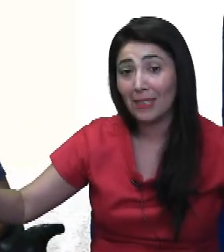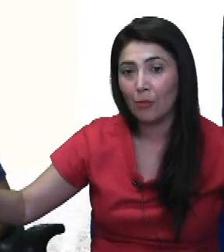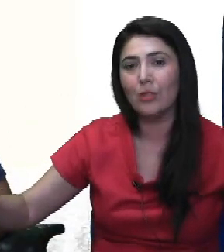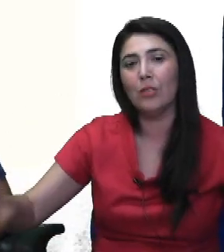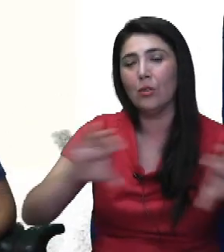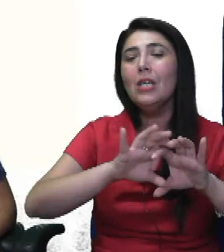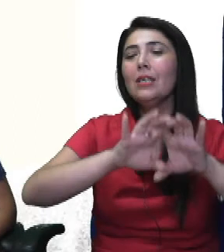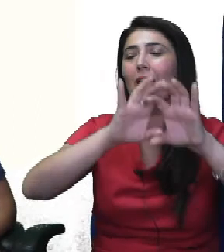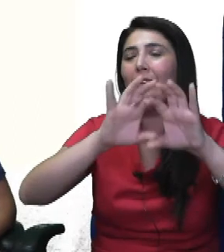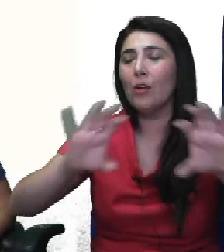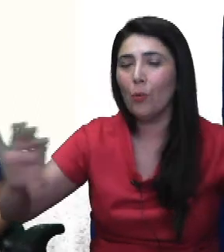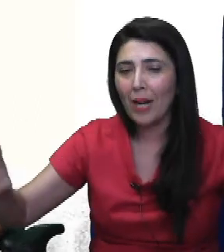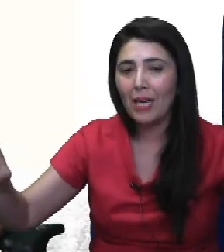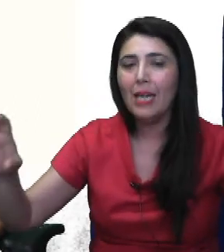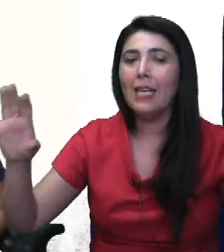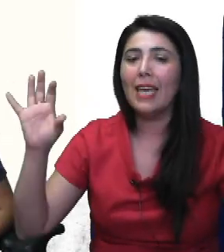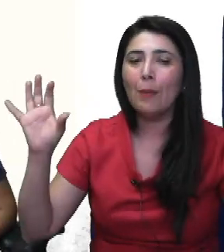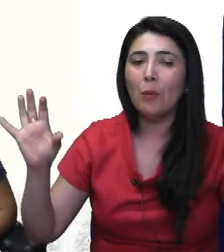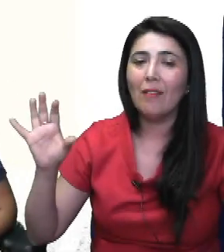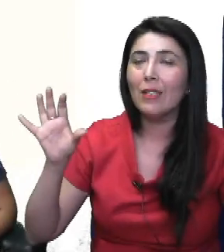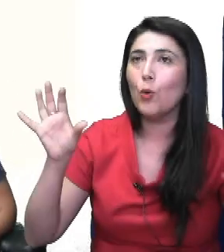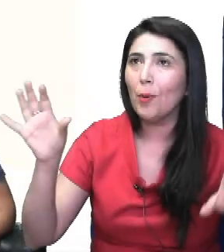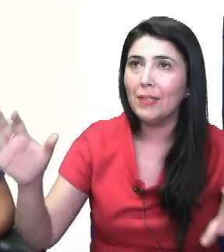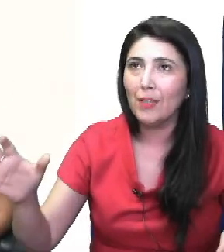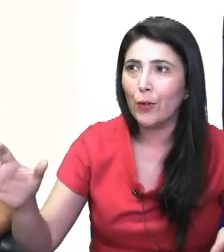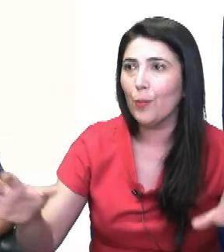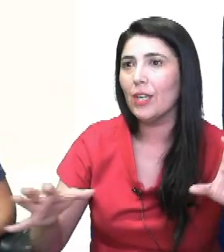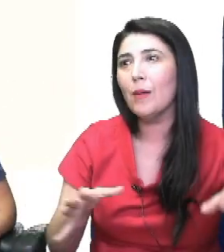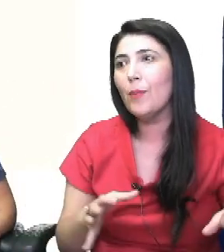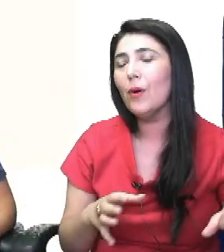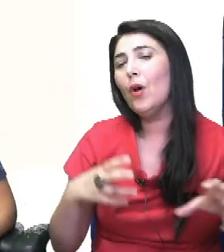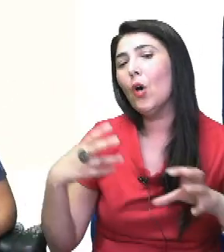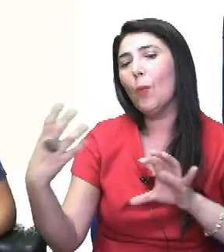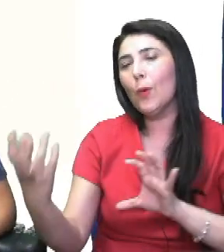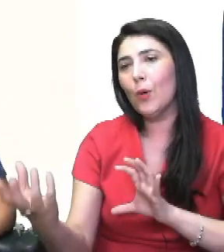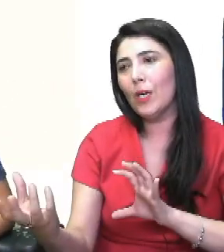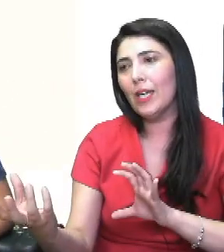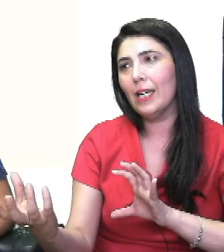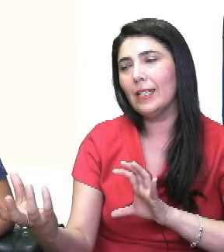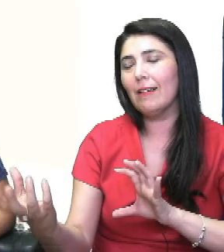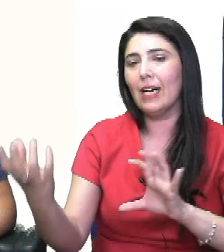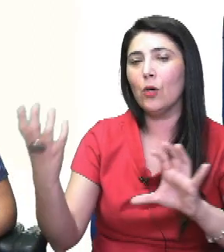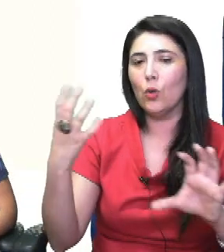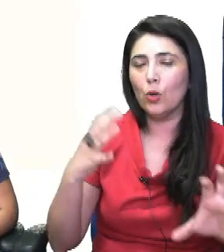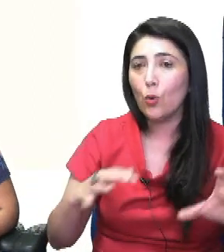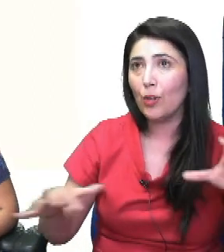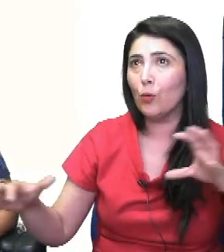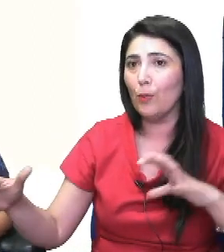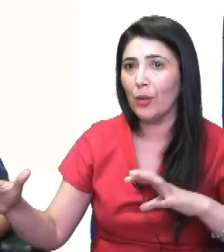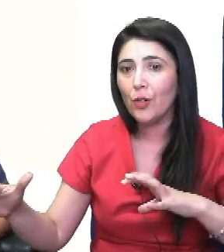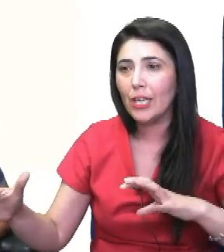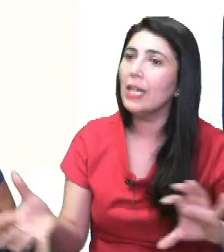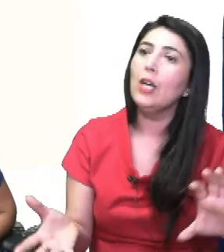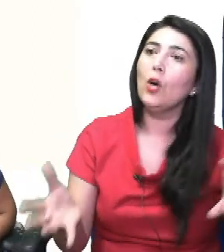más masivo, ¿cierto? Este es el nivel grupal, y aquí ya podemos hablar de grupos específicos, por ejemplo, cómo trabajar con grupos de